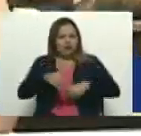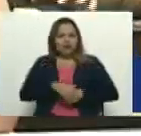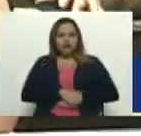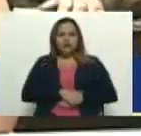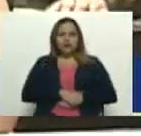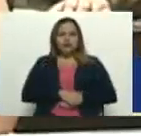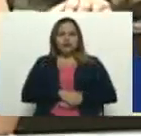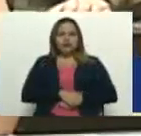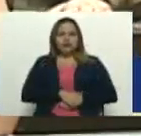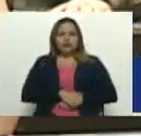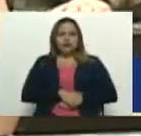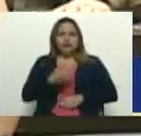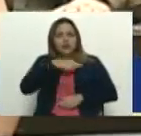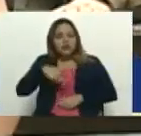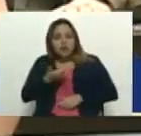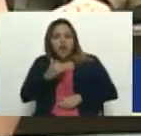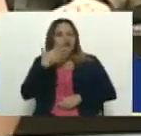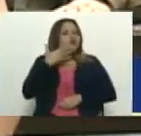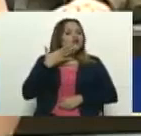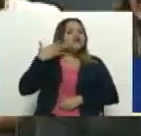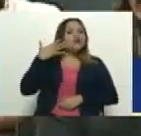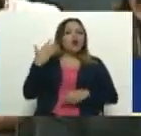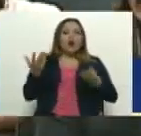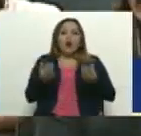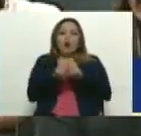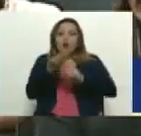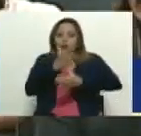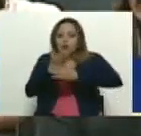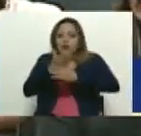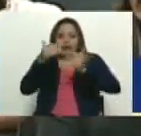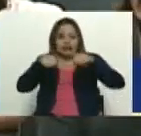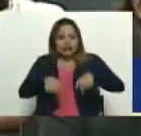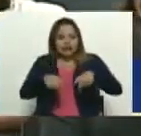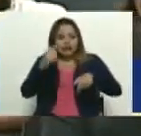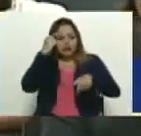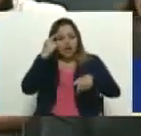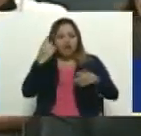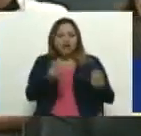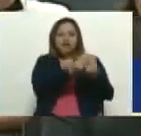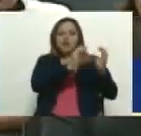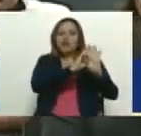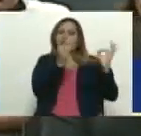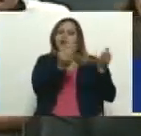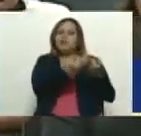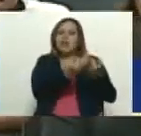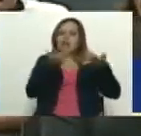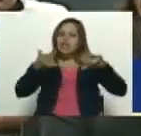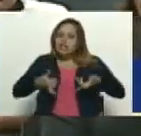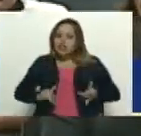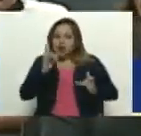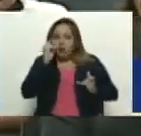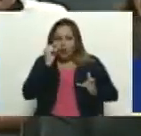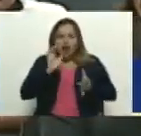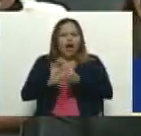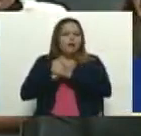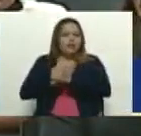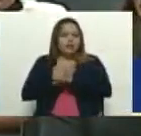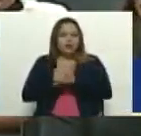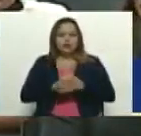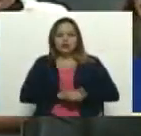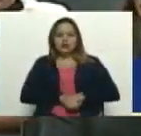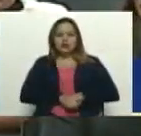sino que estamos orgullosos de compartir este día con su familia, con sus hijos, con sus amigos